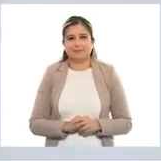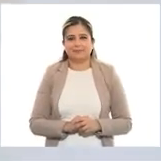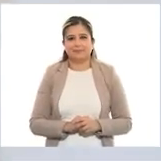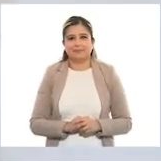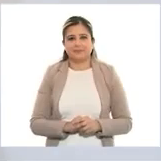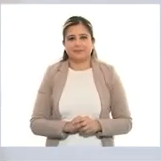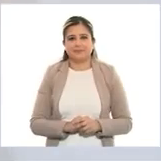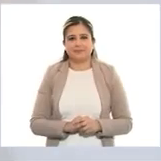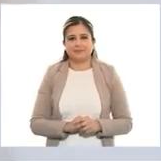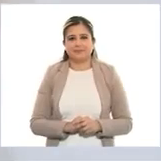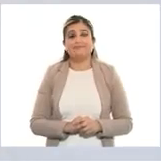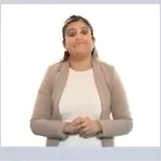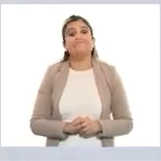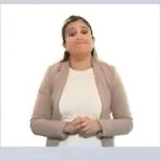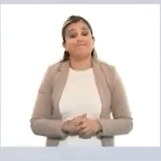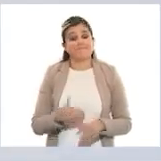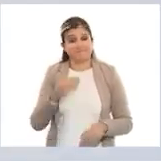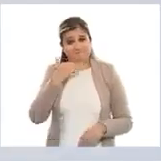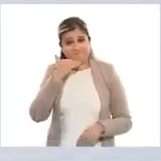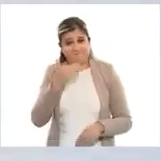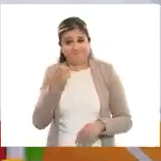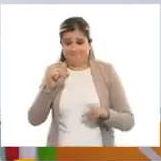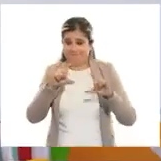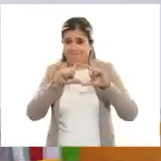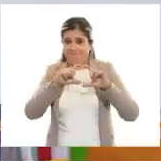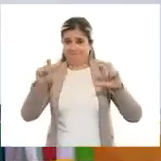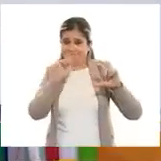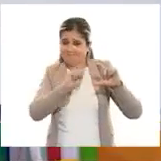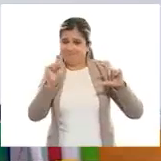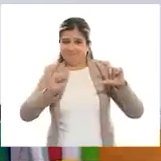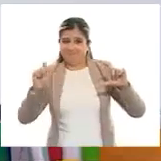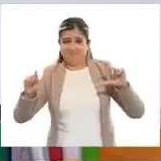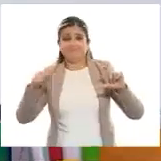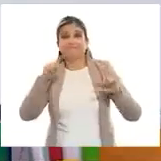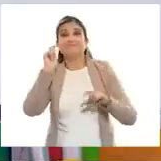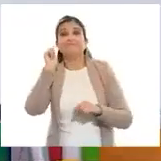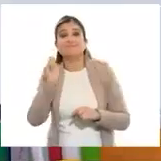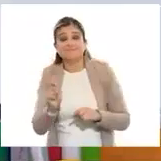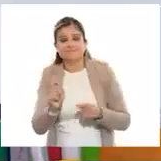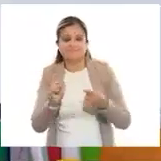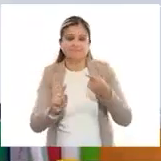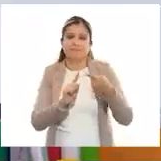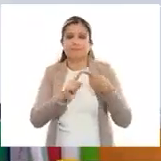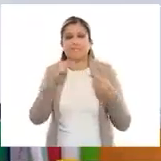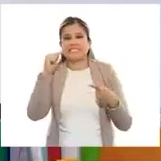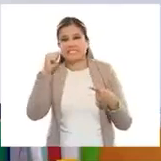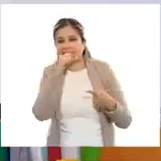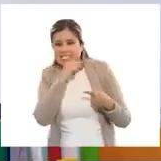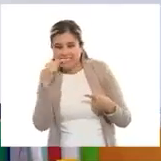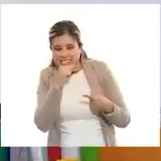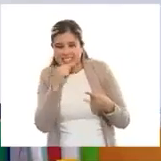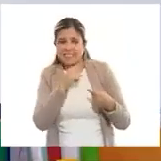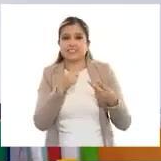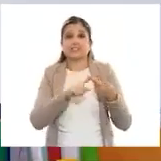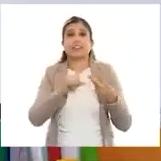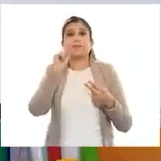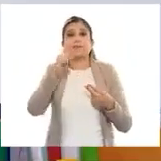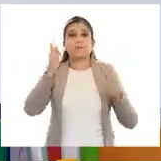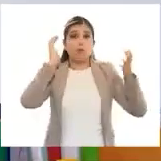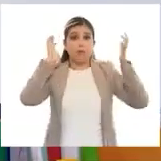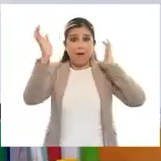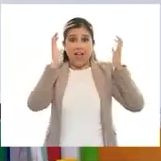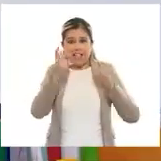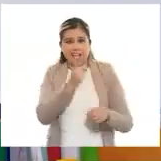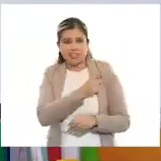personal. Muy bien. Esto involucra, dijimos, cuando nos cepillamos los dientes. Hay niños que ya se bañan